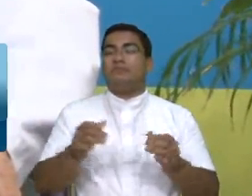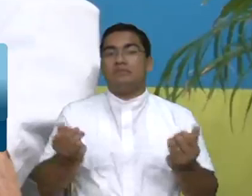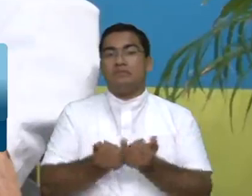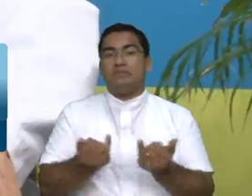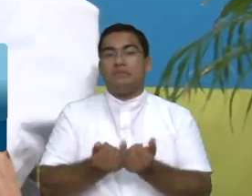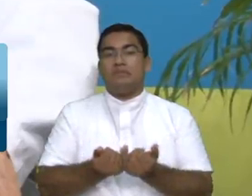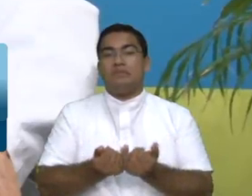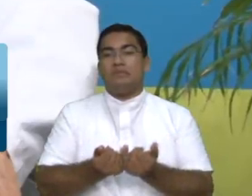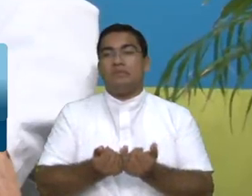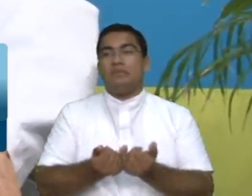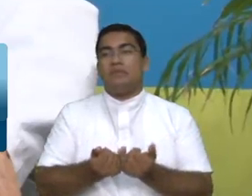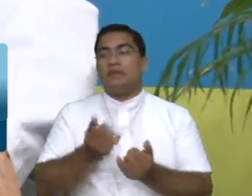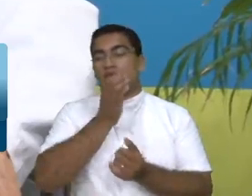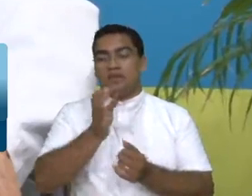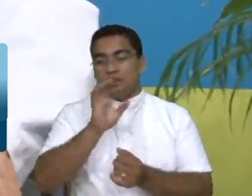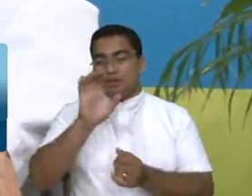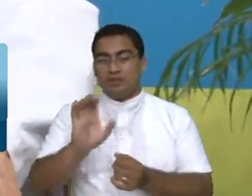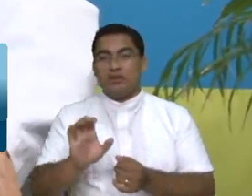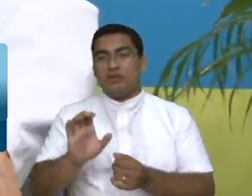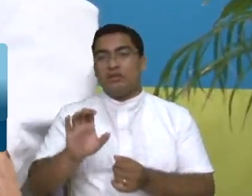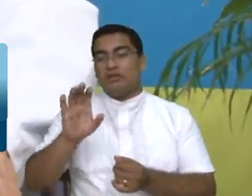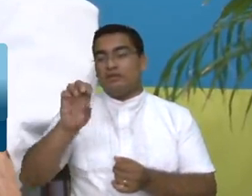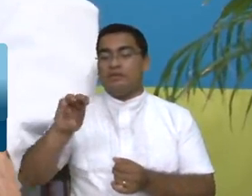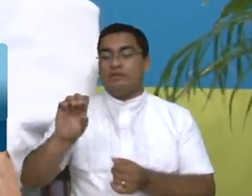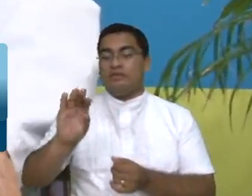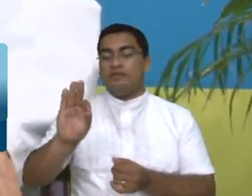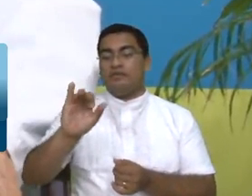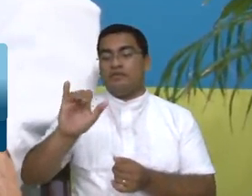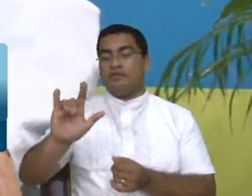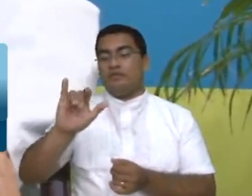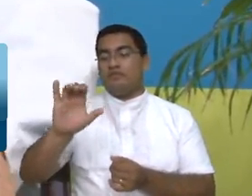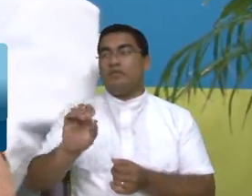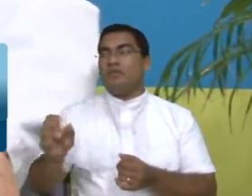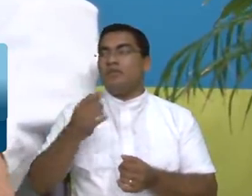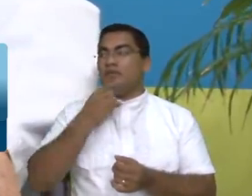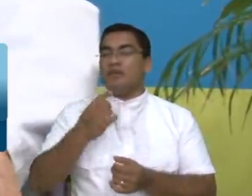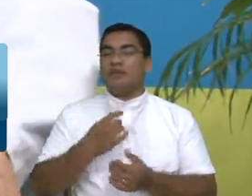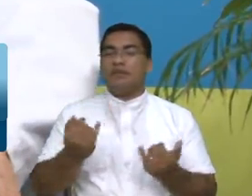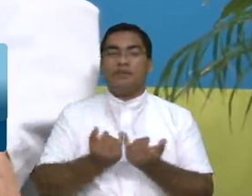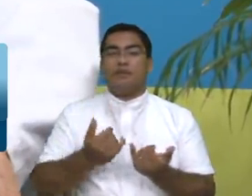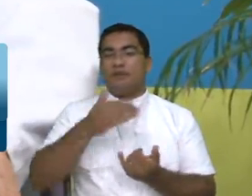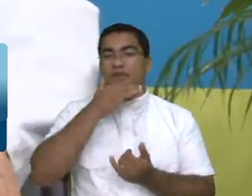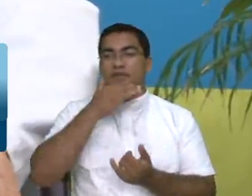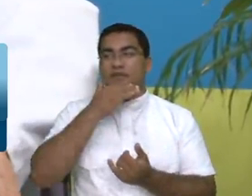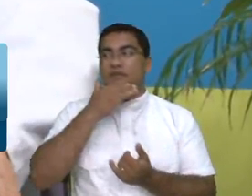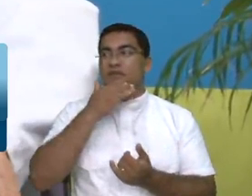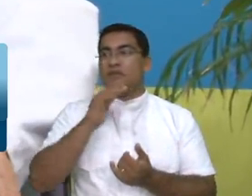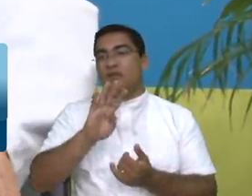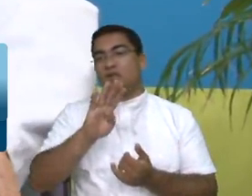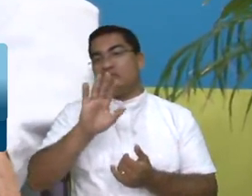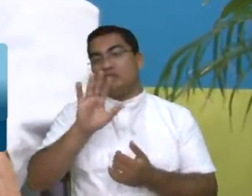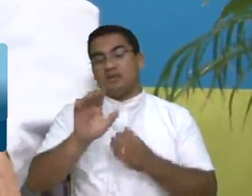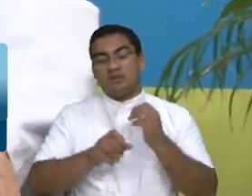no pasan de la infancia. Si un hemofílico no recibe tratamiento y cuidado, difícilmente va a sobrevivir más de 4 o 5